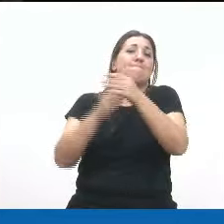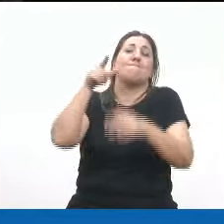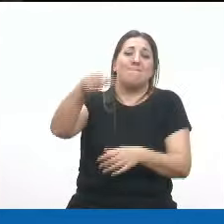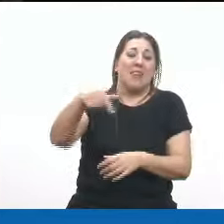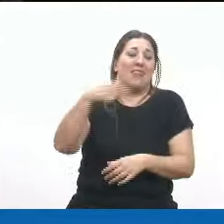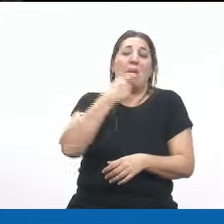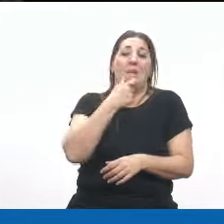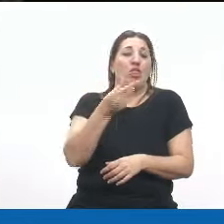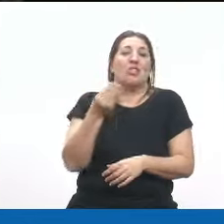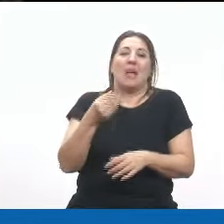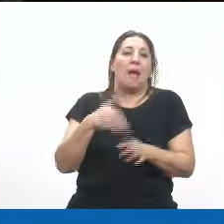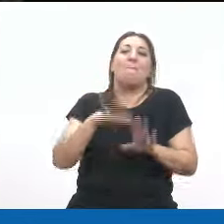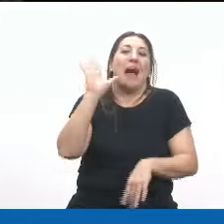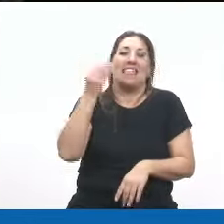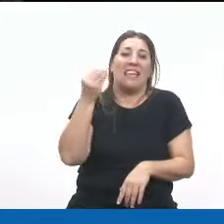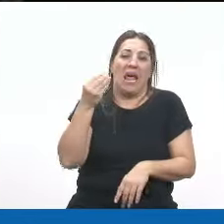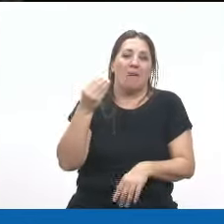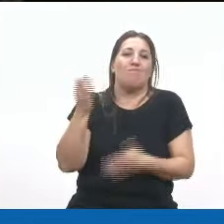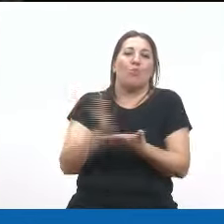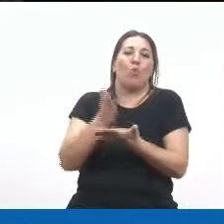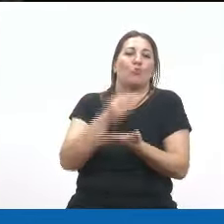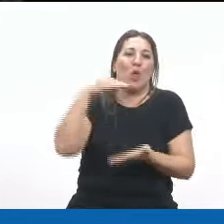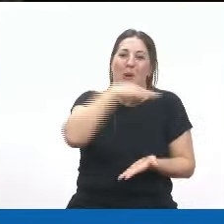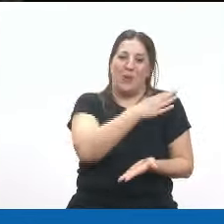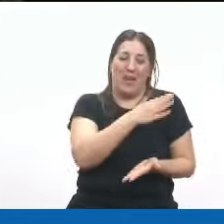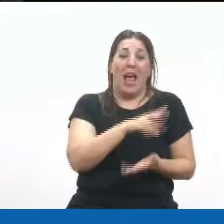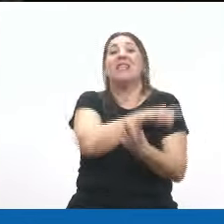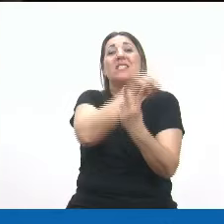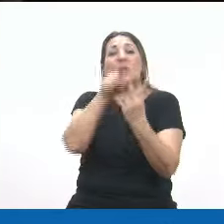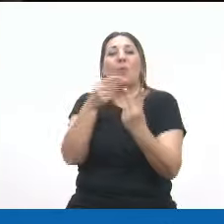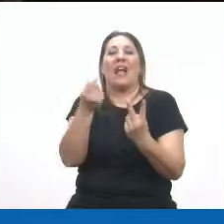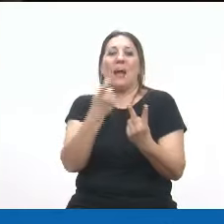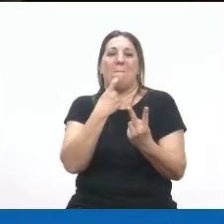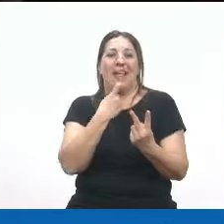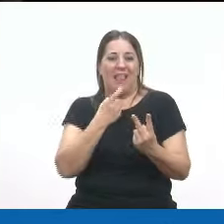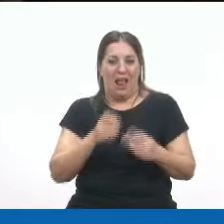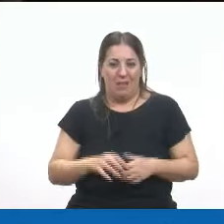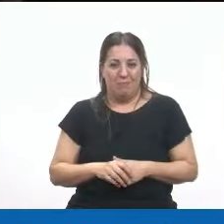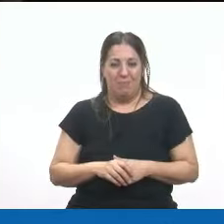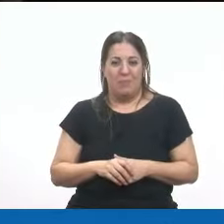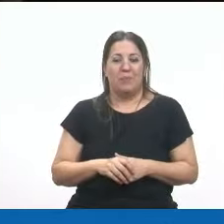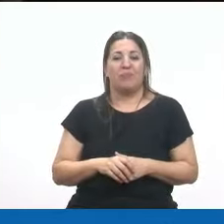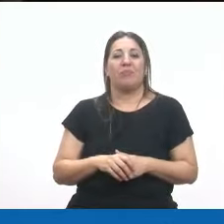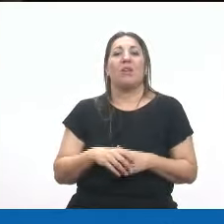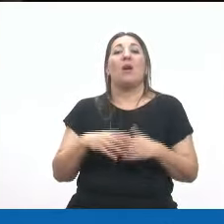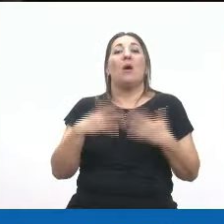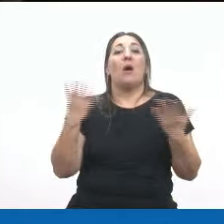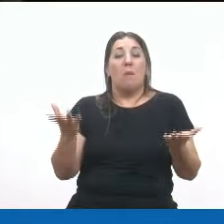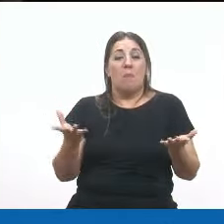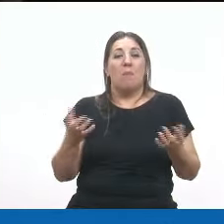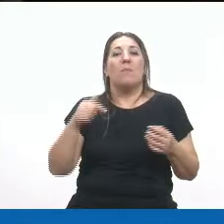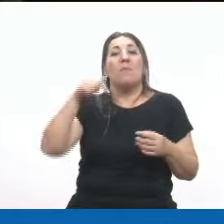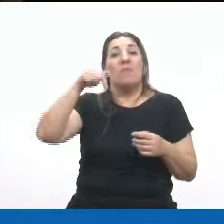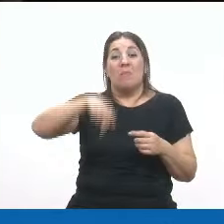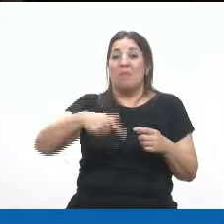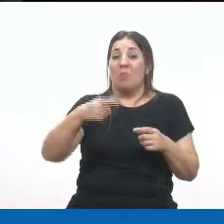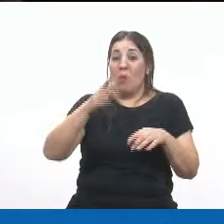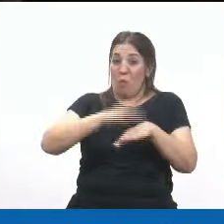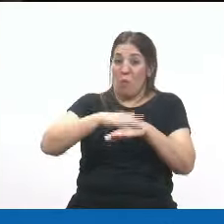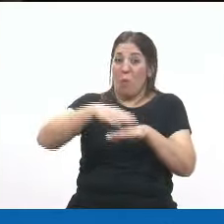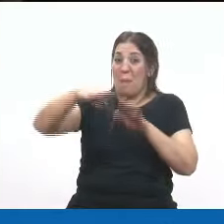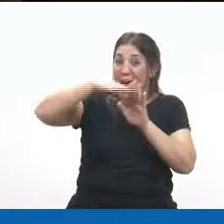eso es la vi cultura la segunda es la metal mecánica y por este régimen se va a ver